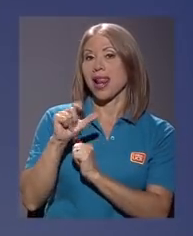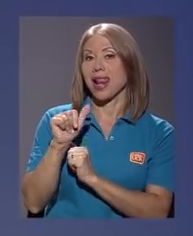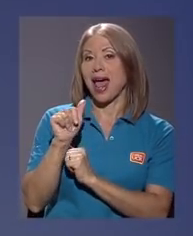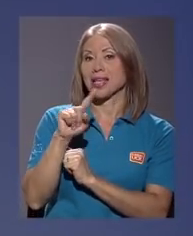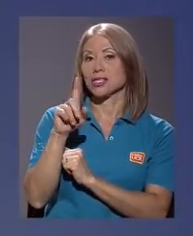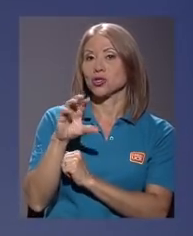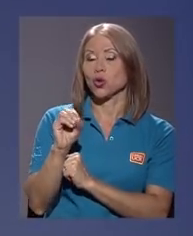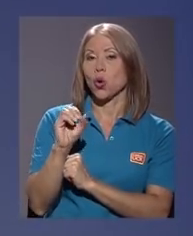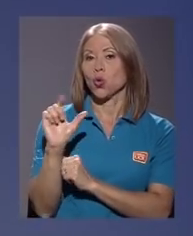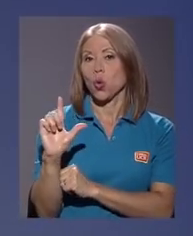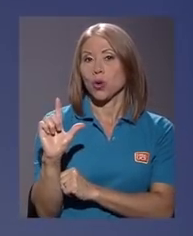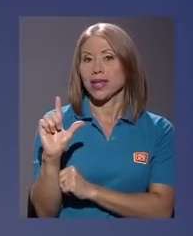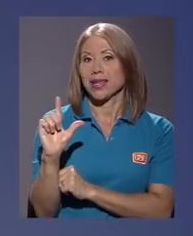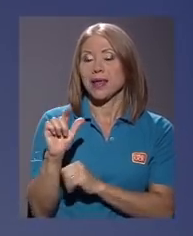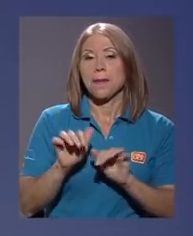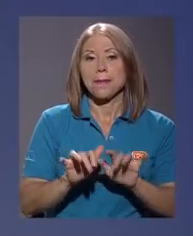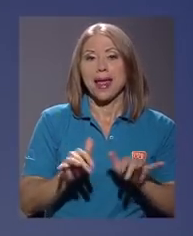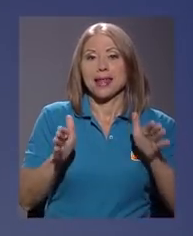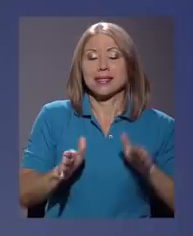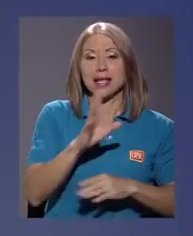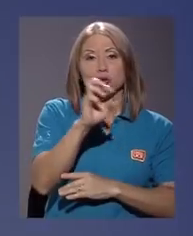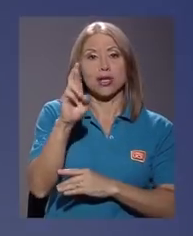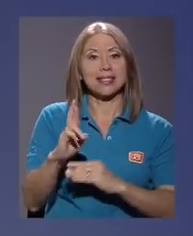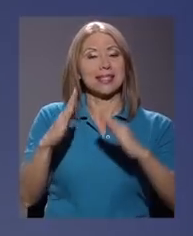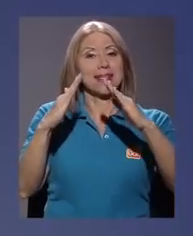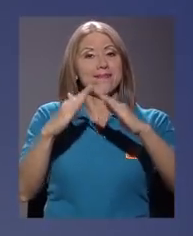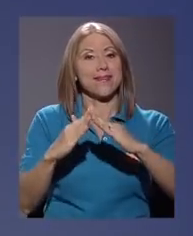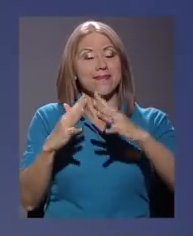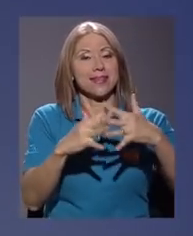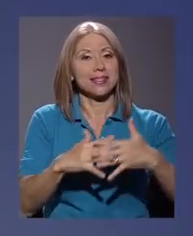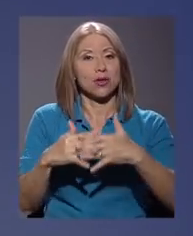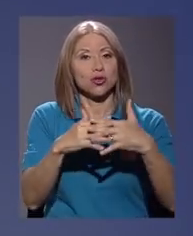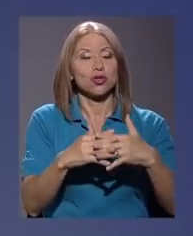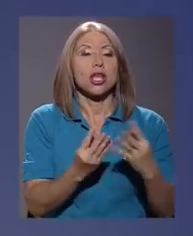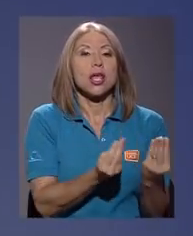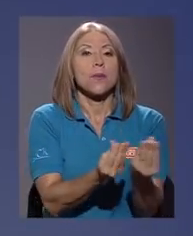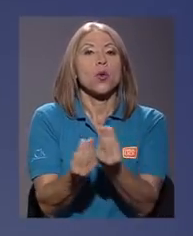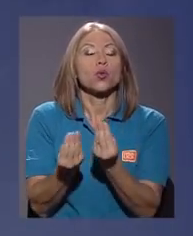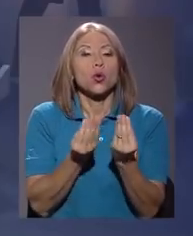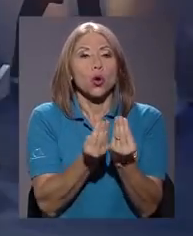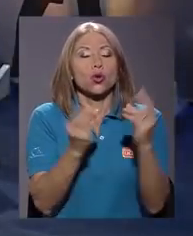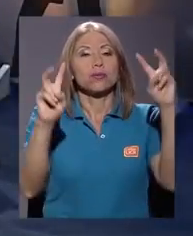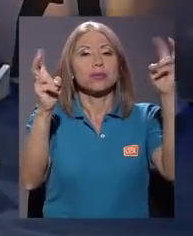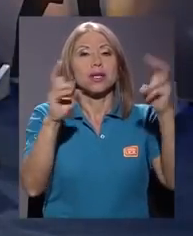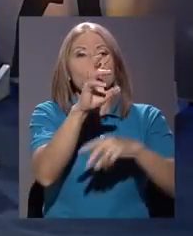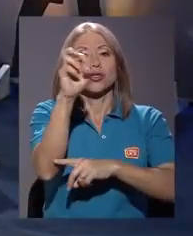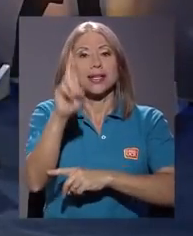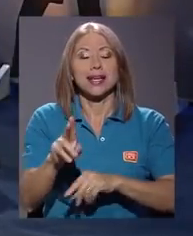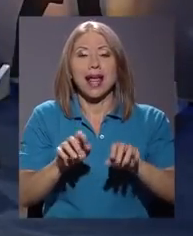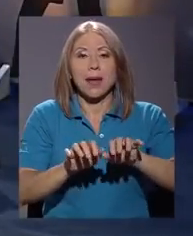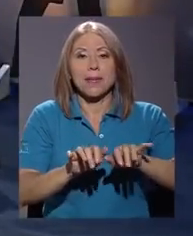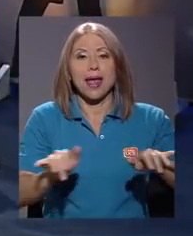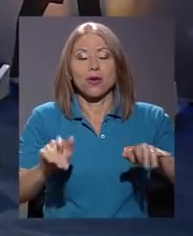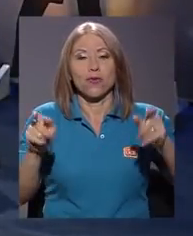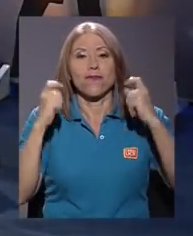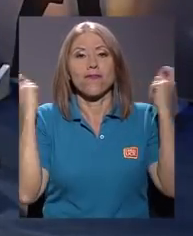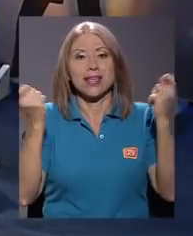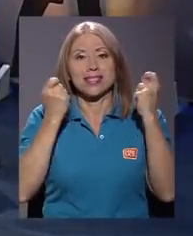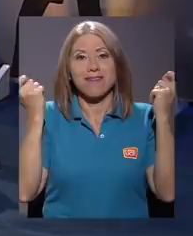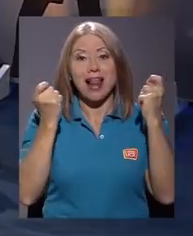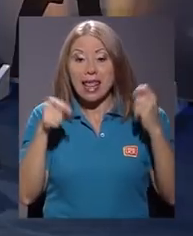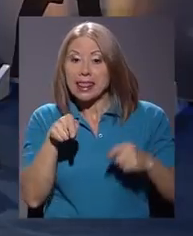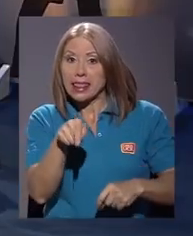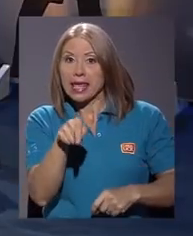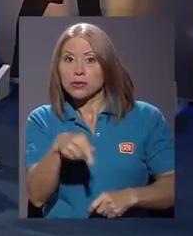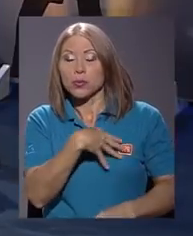pianista costarricense radicado en los Estados Unidos y productor del Costa Rica piano festival y de Esto justamente lanzo es que me gustaría que